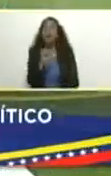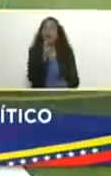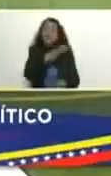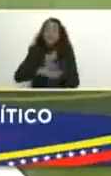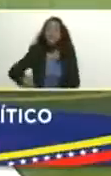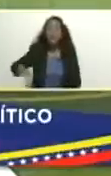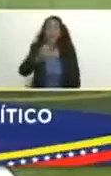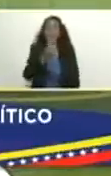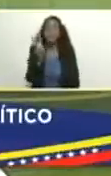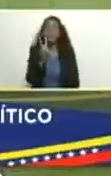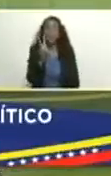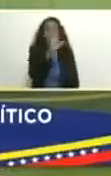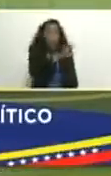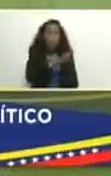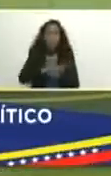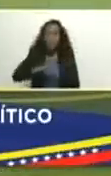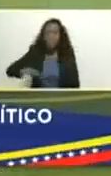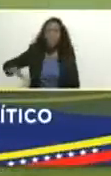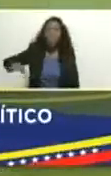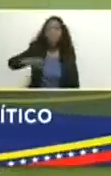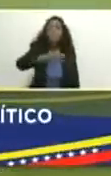territorio.